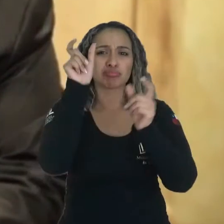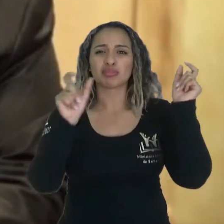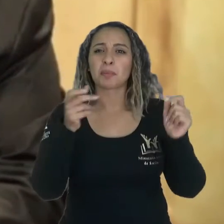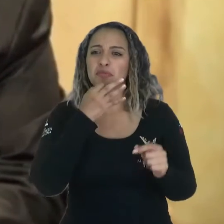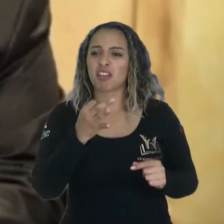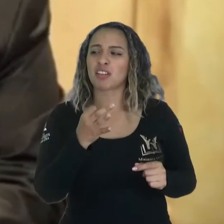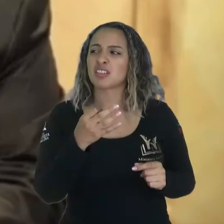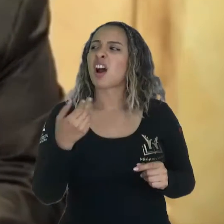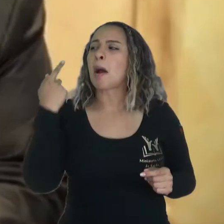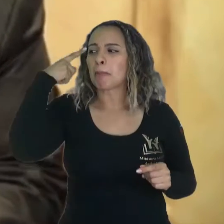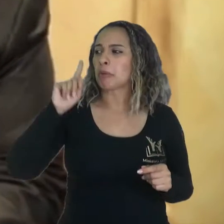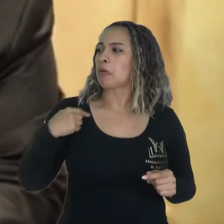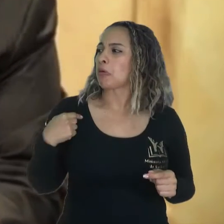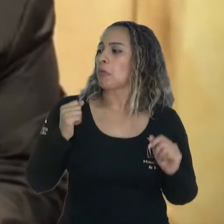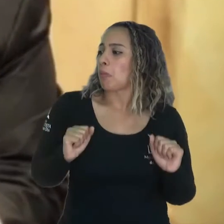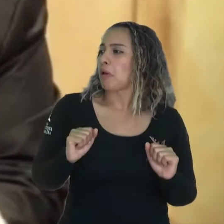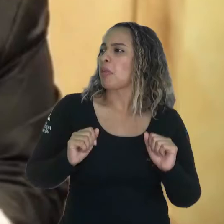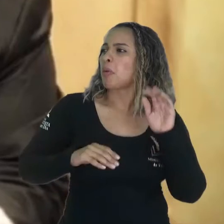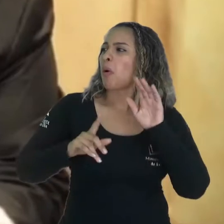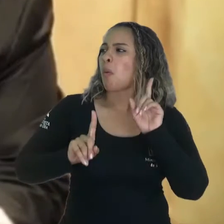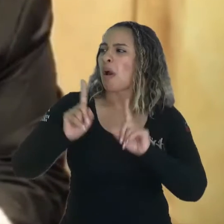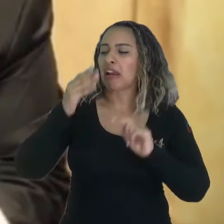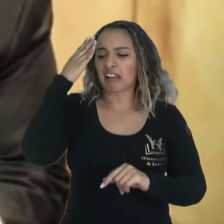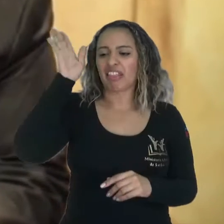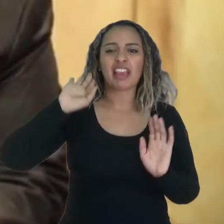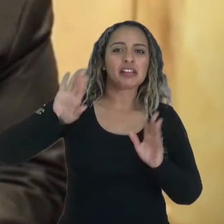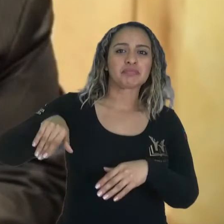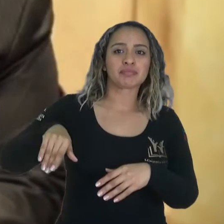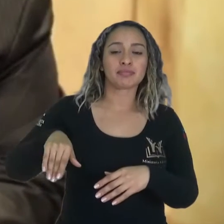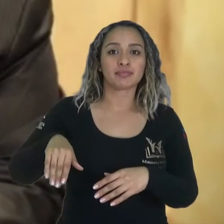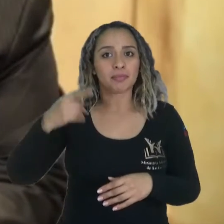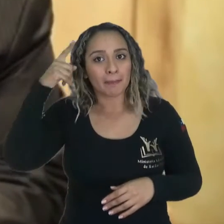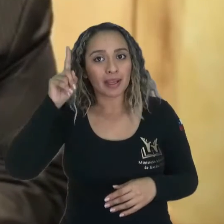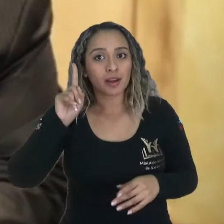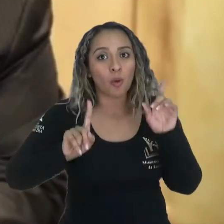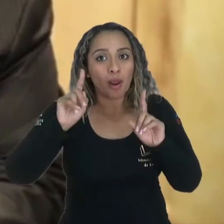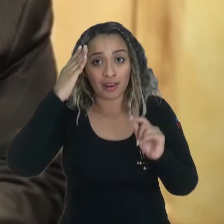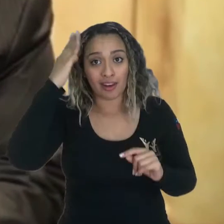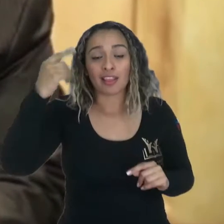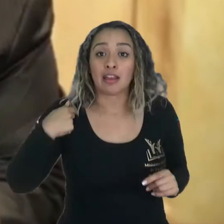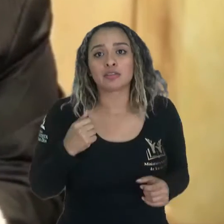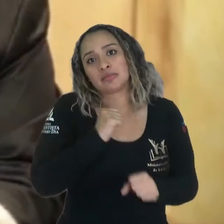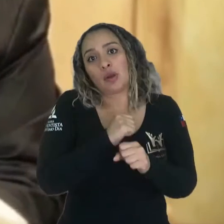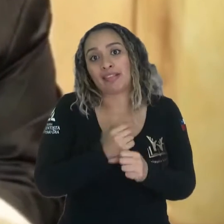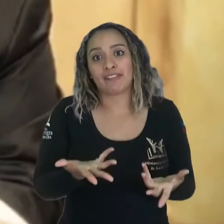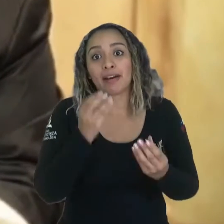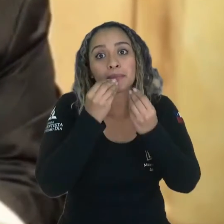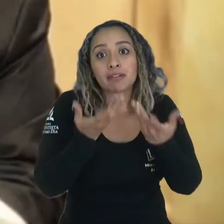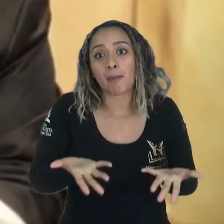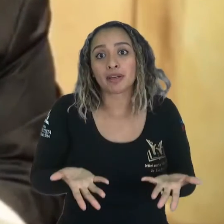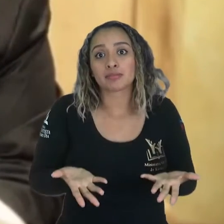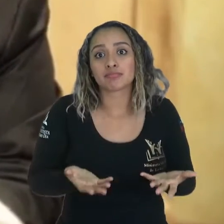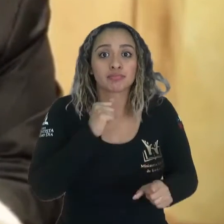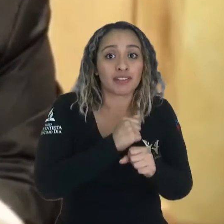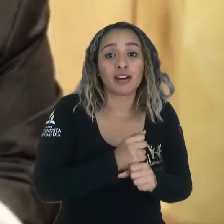mucha gente dice, pero yo puedo tener esa comunión cualquier día de la semana si, claro que si, pero cualquier día de la semana tienes que trabajar para